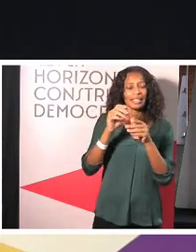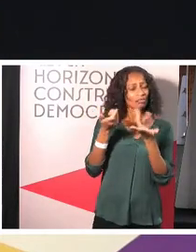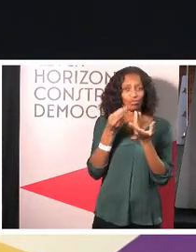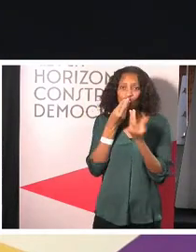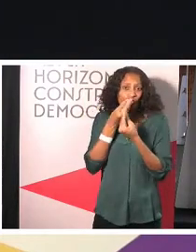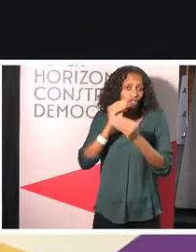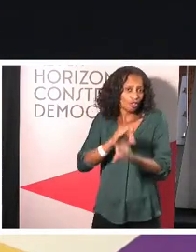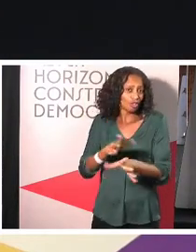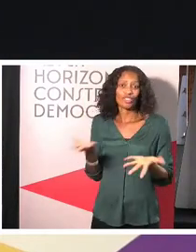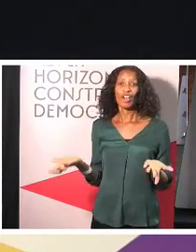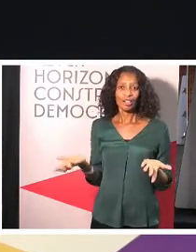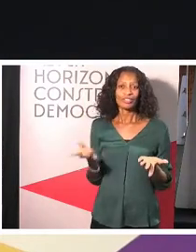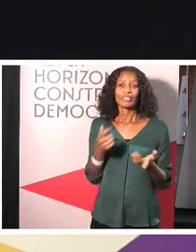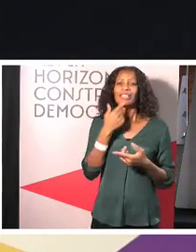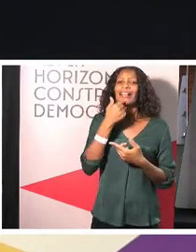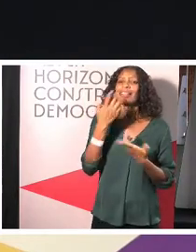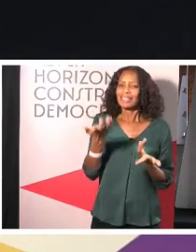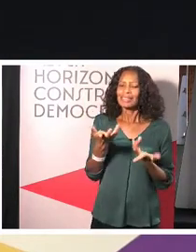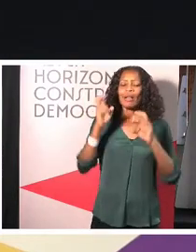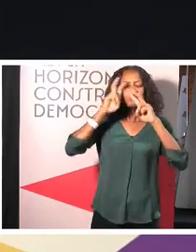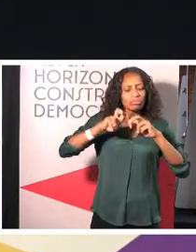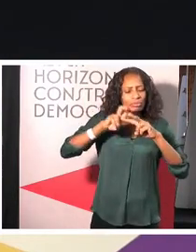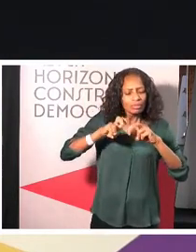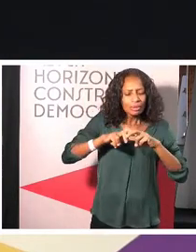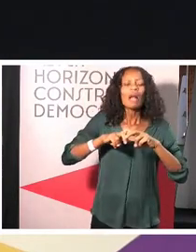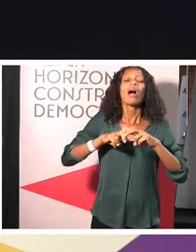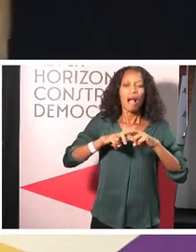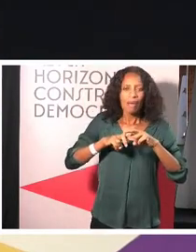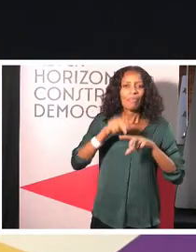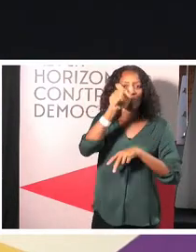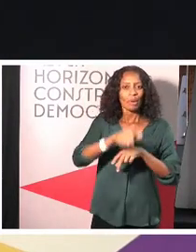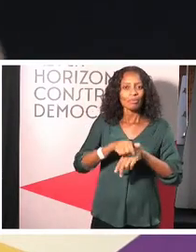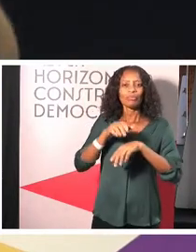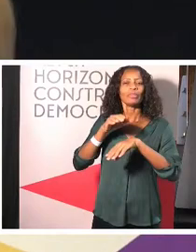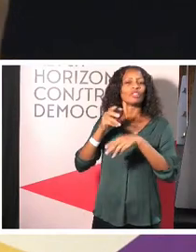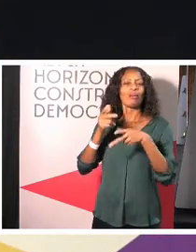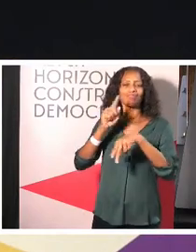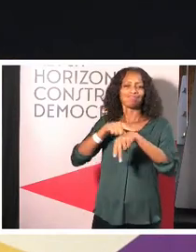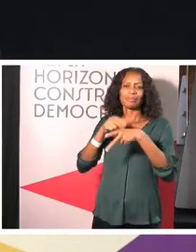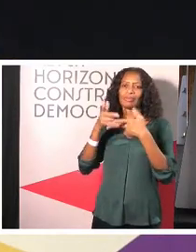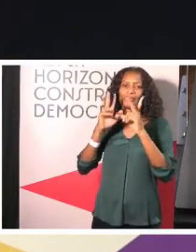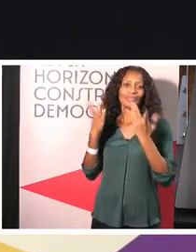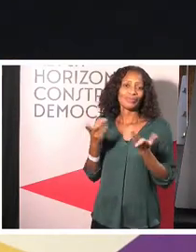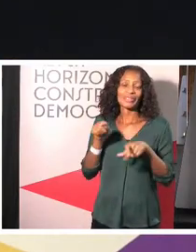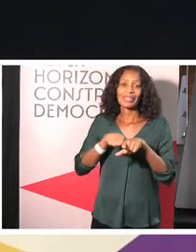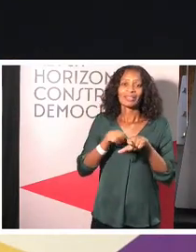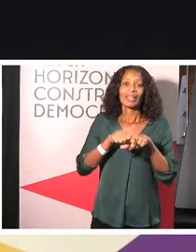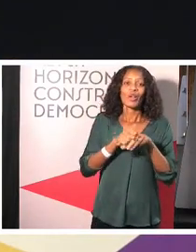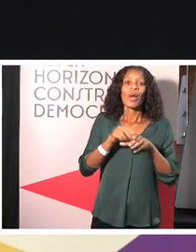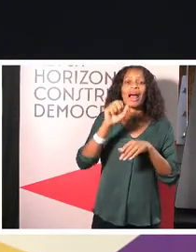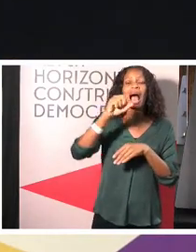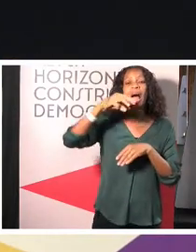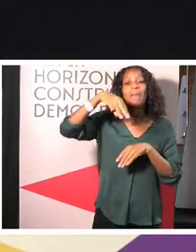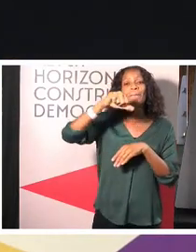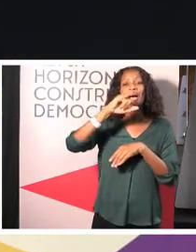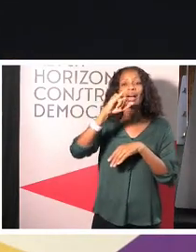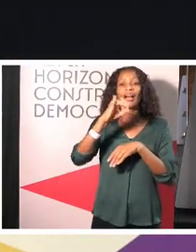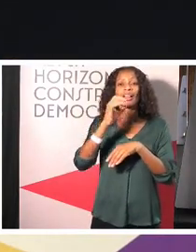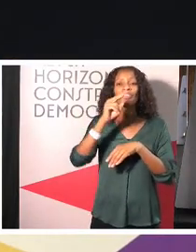por ello, nos empiezan a cobrar por un servicio Prime en Tinder, en Amazon, incluso pagamos por WhatsApp, ¿no?